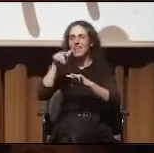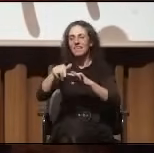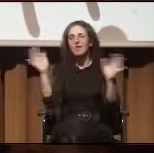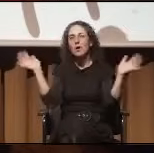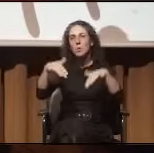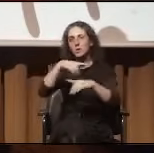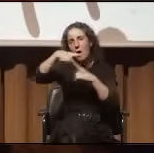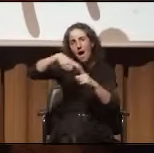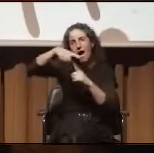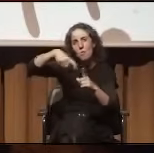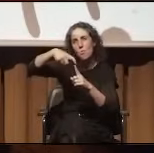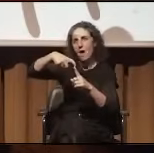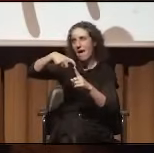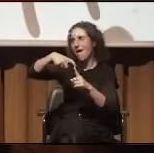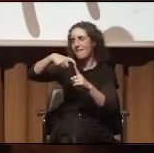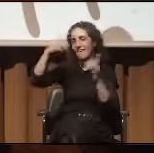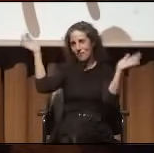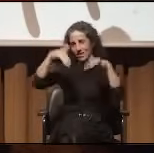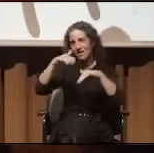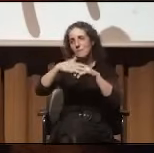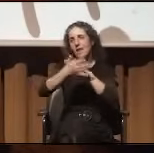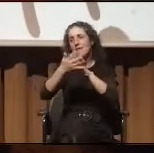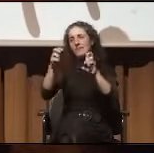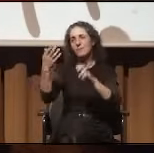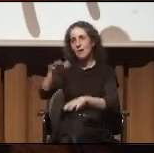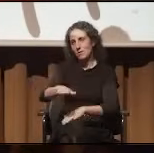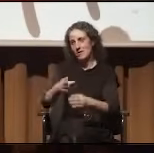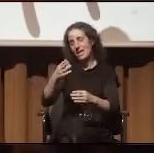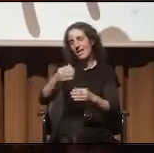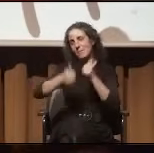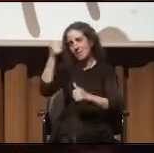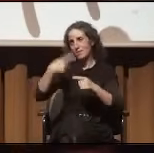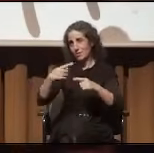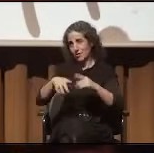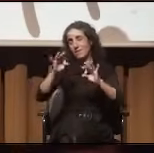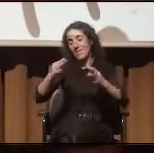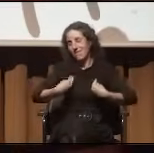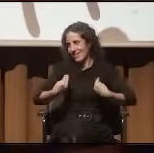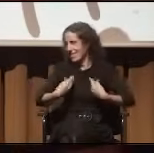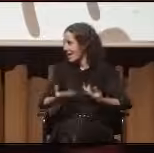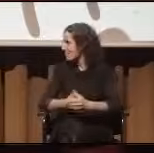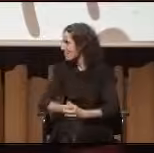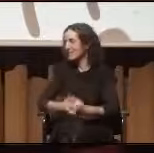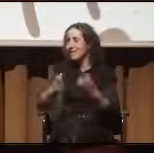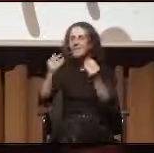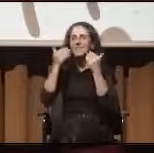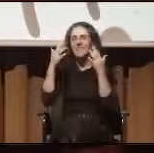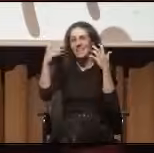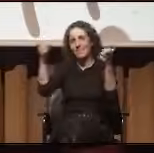anuales en los que nos encontramos para hablar de la muerte y muchísimas más cosas. Y de vida. Buenas noches.